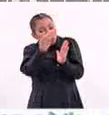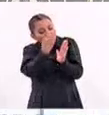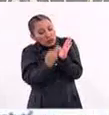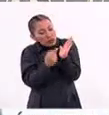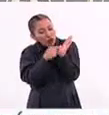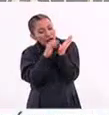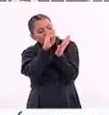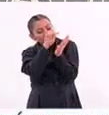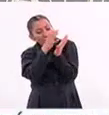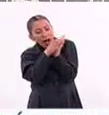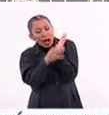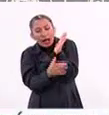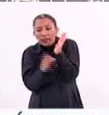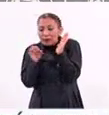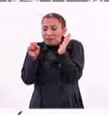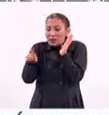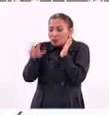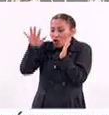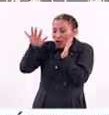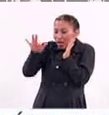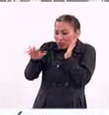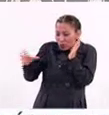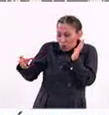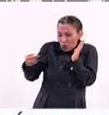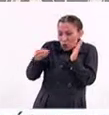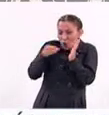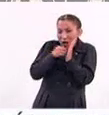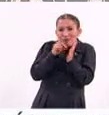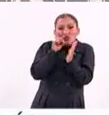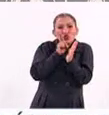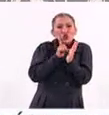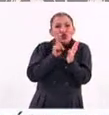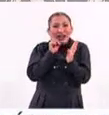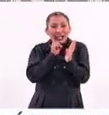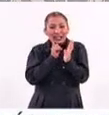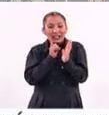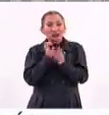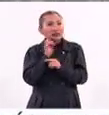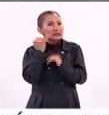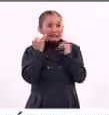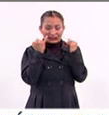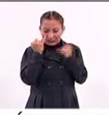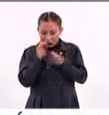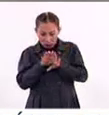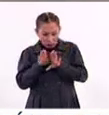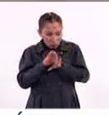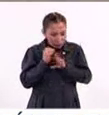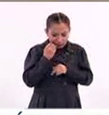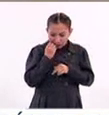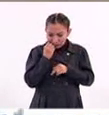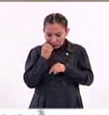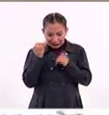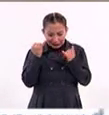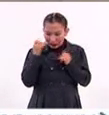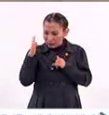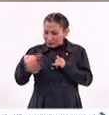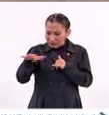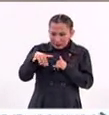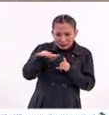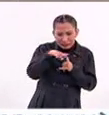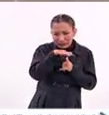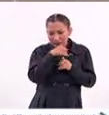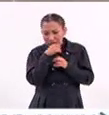Que hubiera una imagen que representara esas mujeres, ¿no? Entonces pues yo pues tuve que